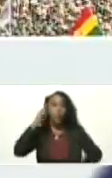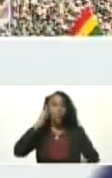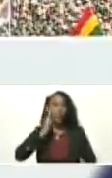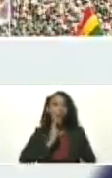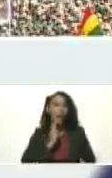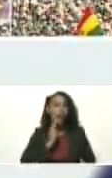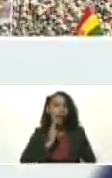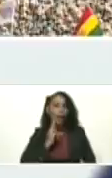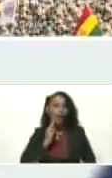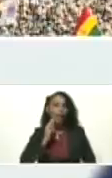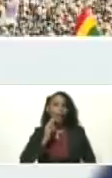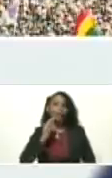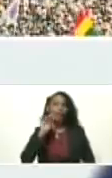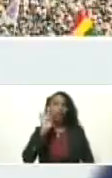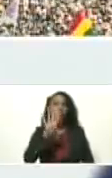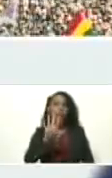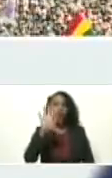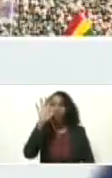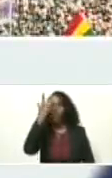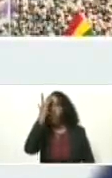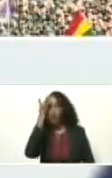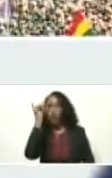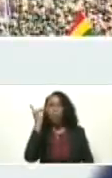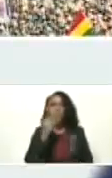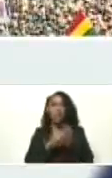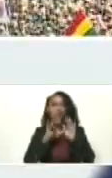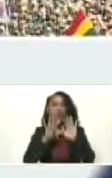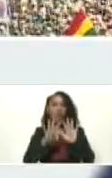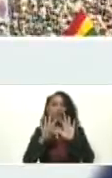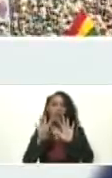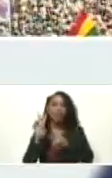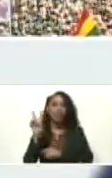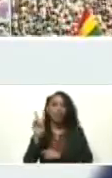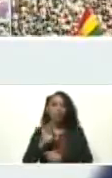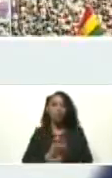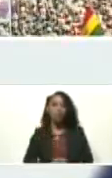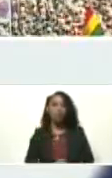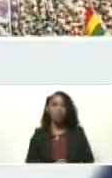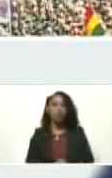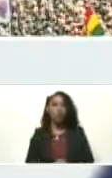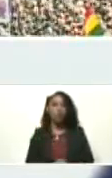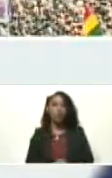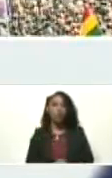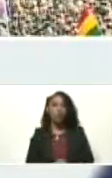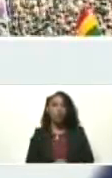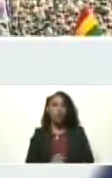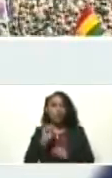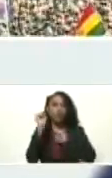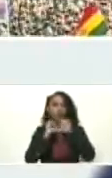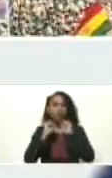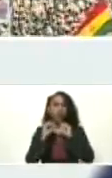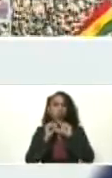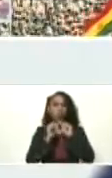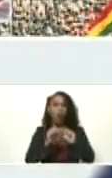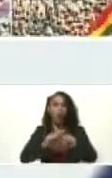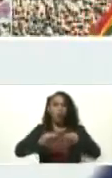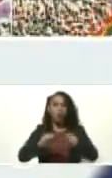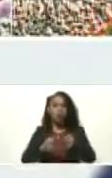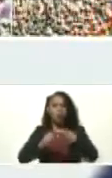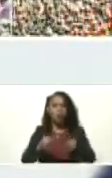bolivariana del 4 de febrero de 1992. Y los motores siguieron